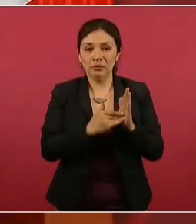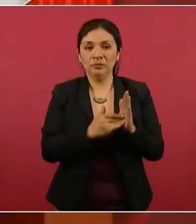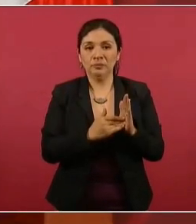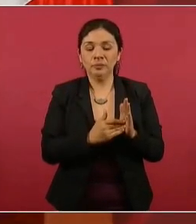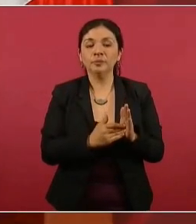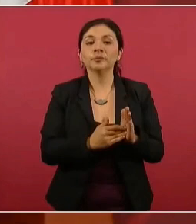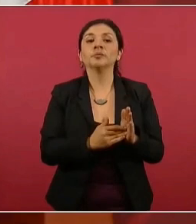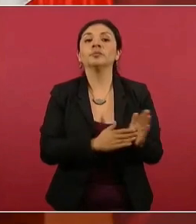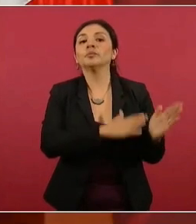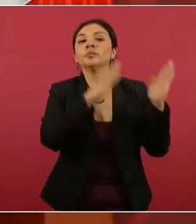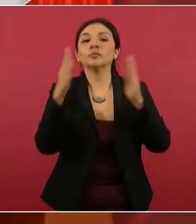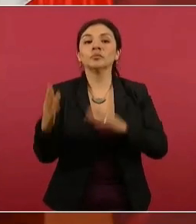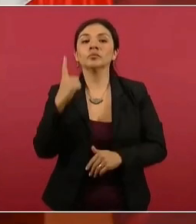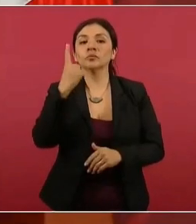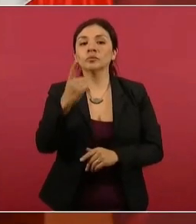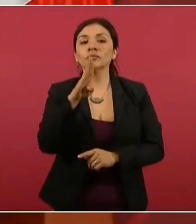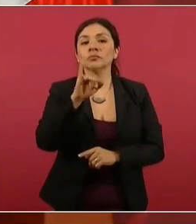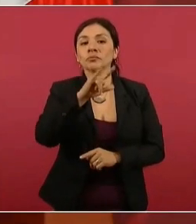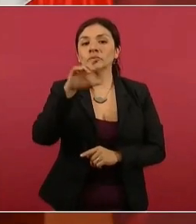1.595.000 a